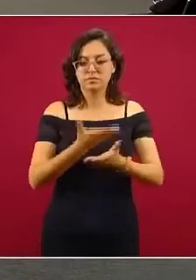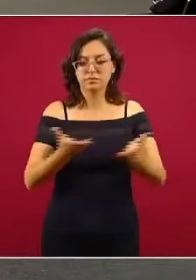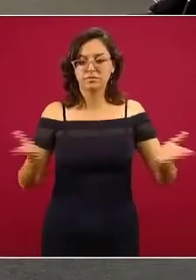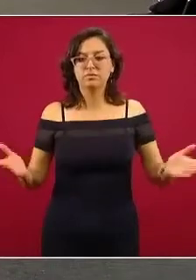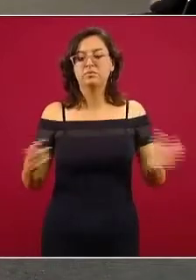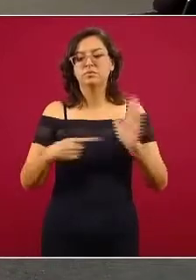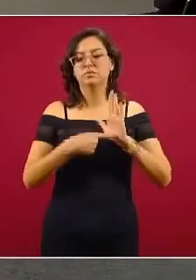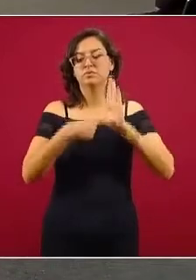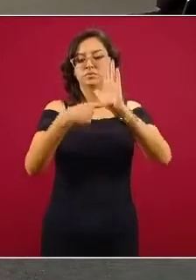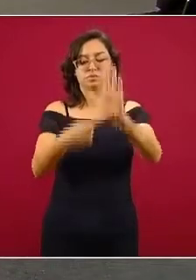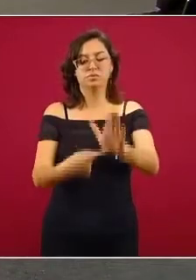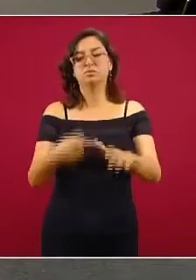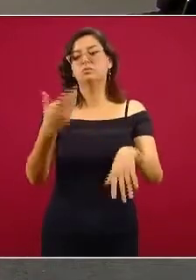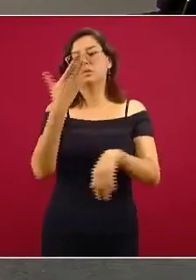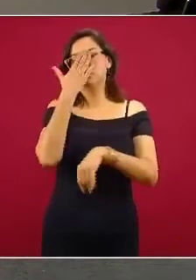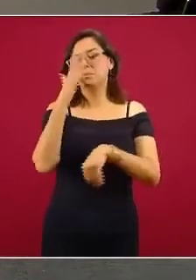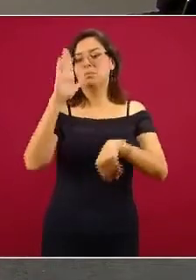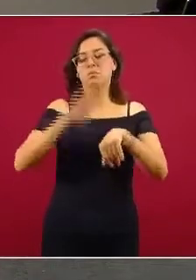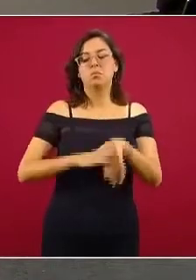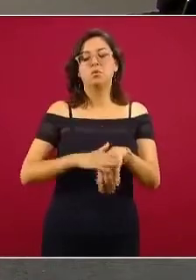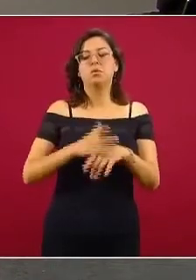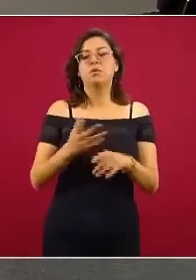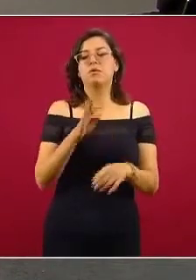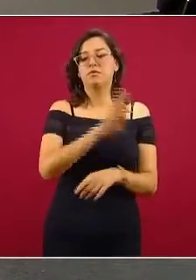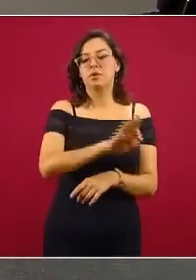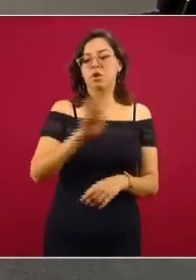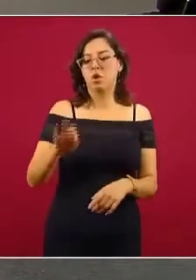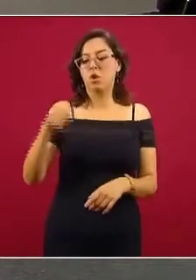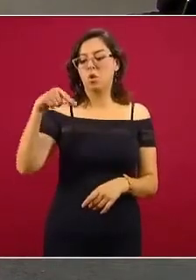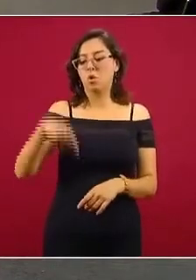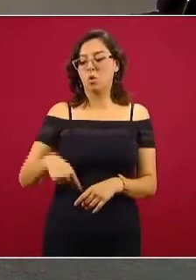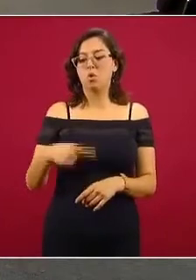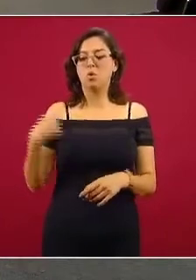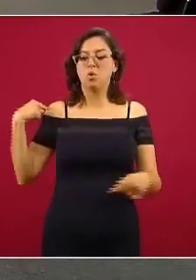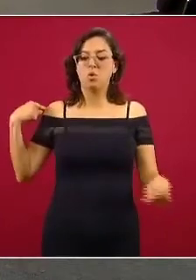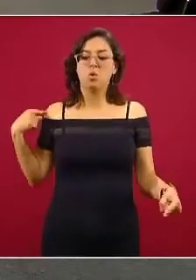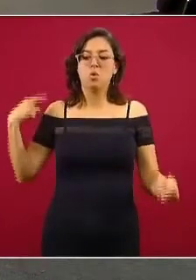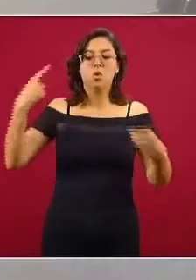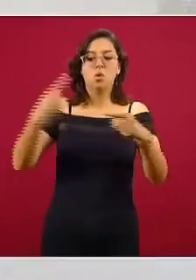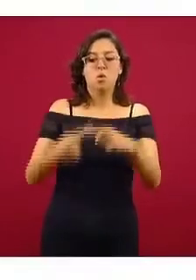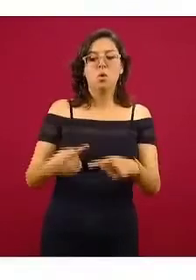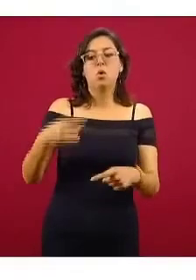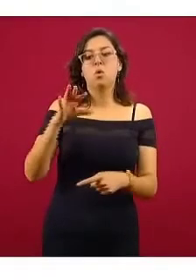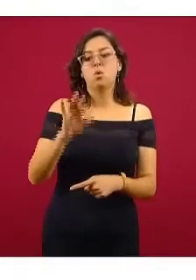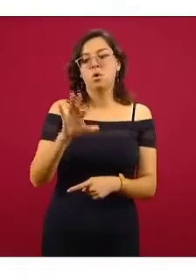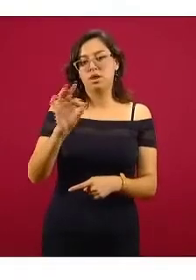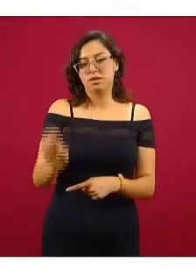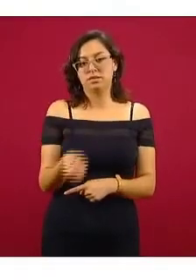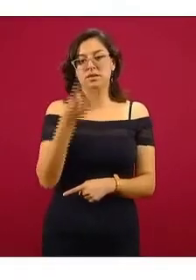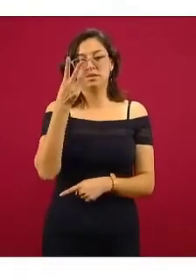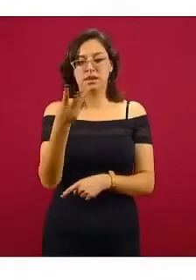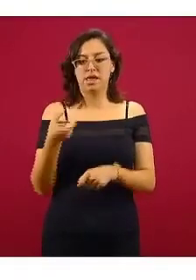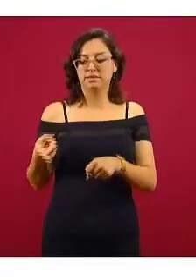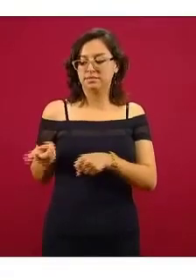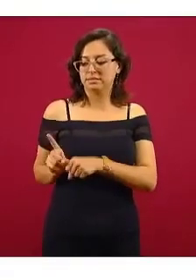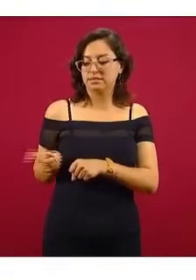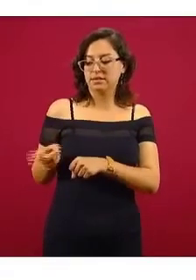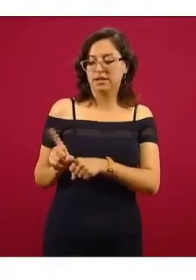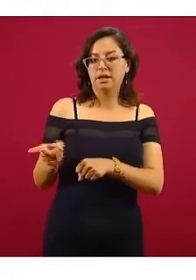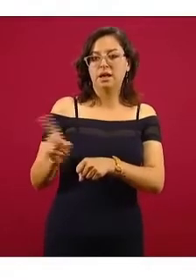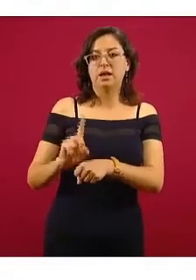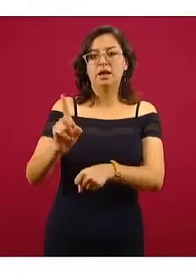el panorama, recordando siempre, nos encontramos el día de hoy en el día 43 de la Jornada Nacional de